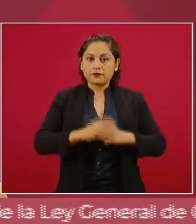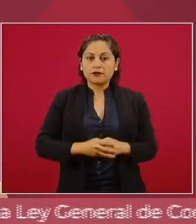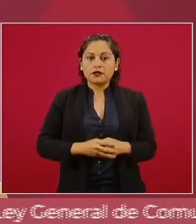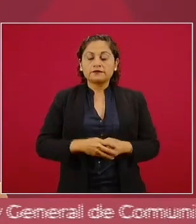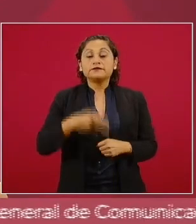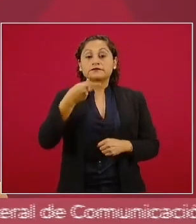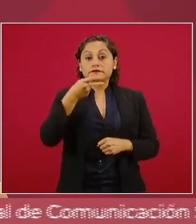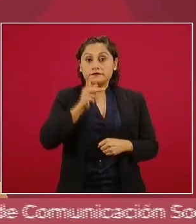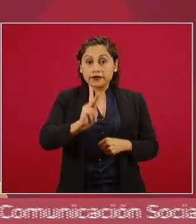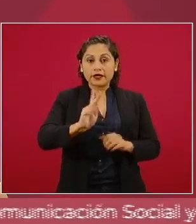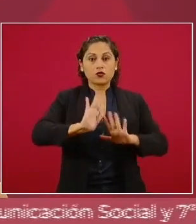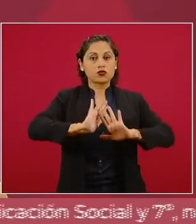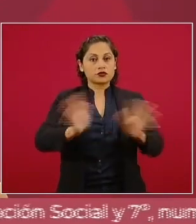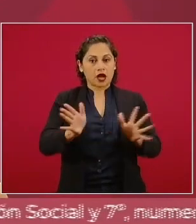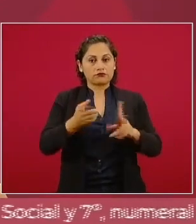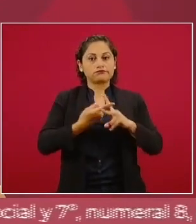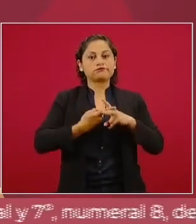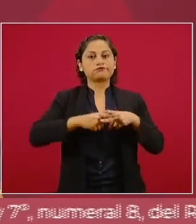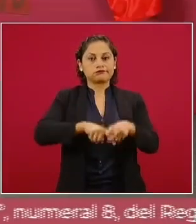descifrando,